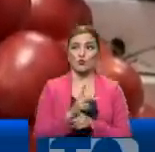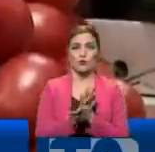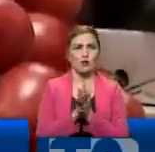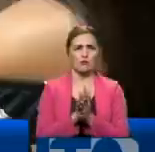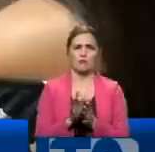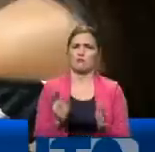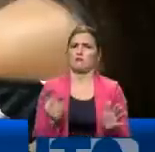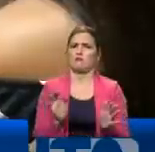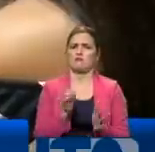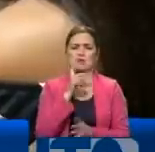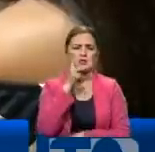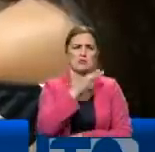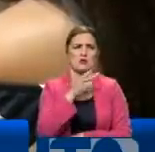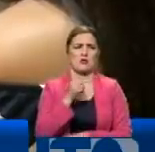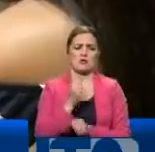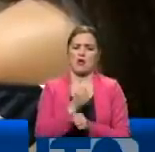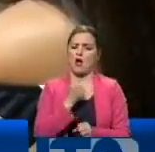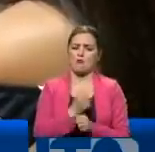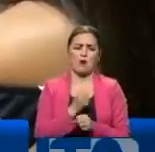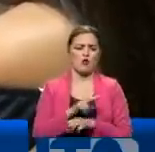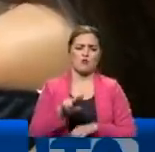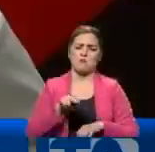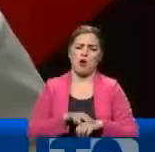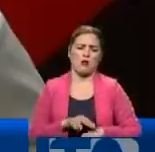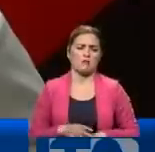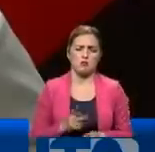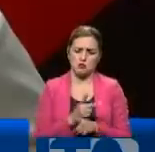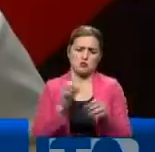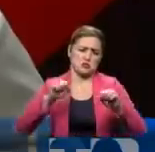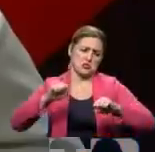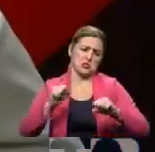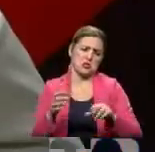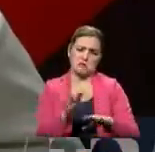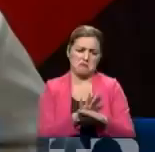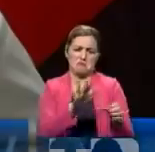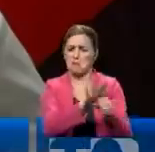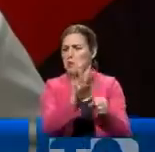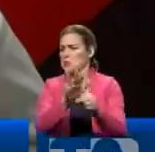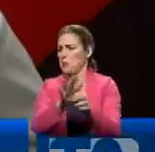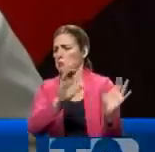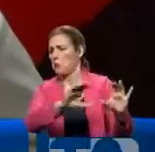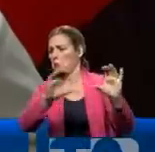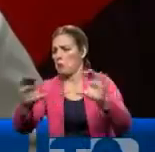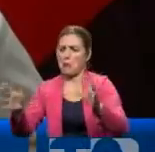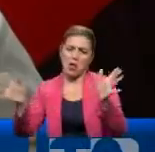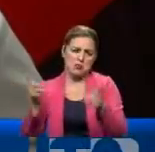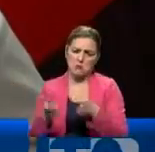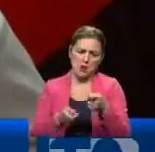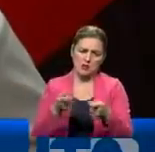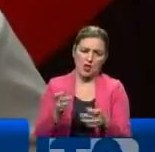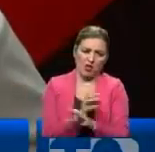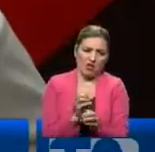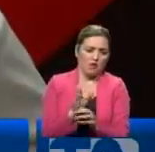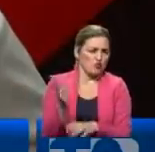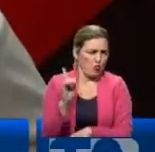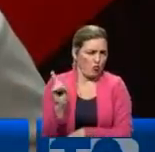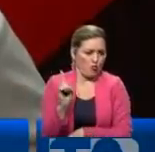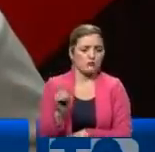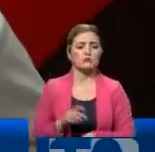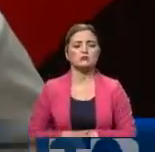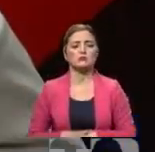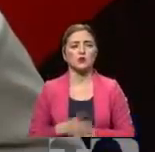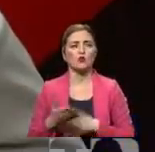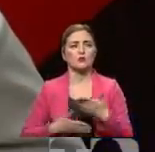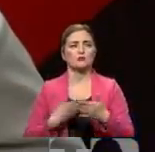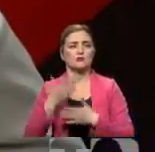desabastecimiento y que los comerciantes están trabajando con normalidad. Los comerciantes están plenamente seguros de que trabajar es la única forma